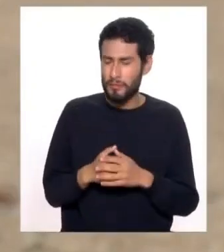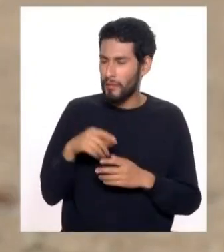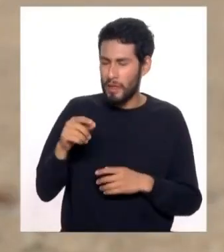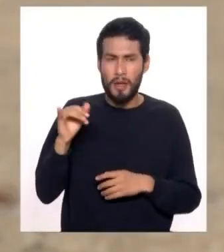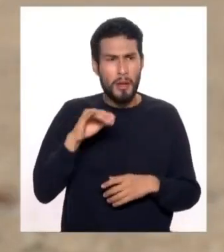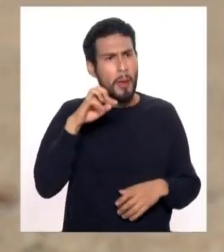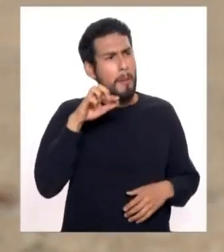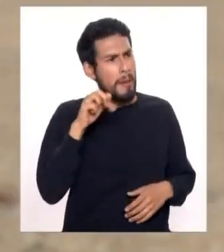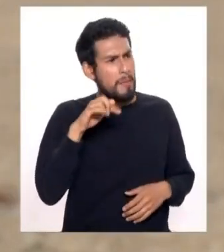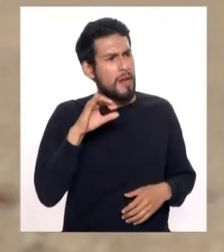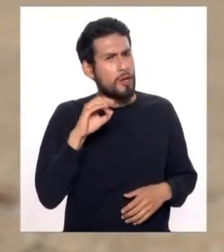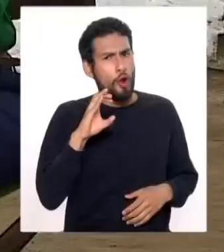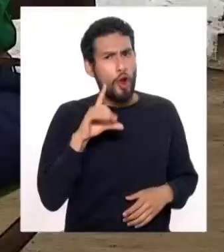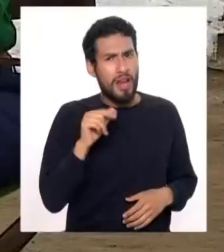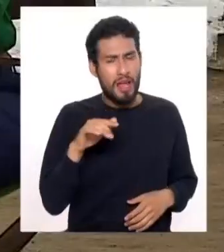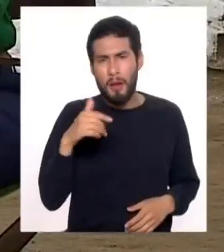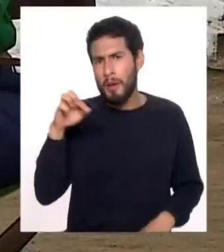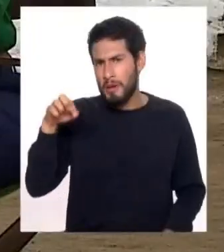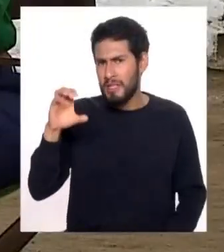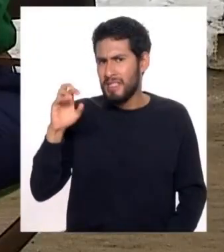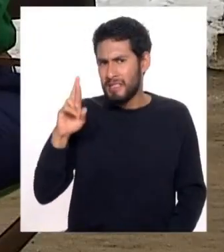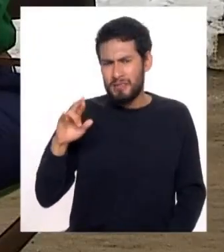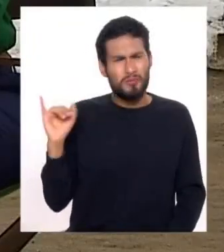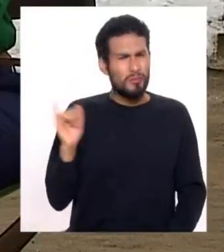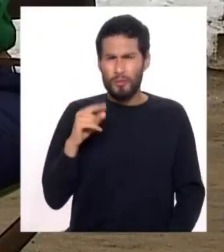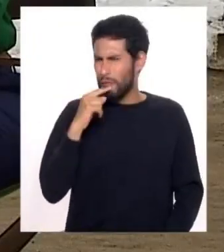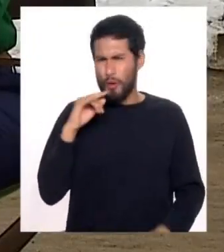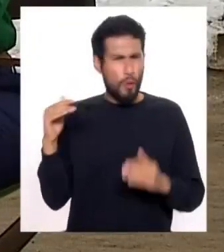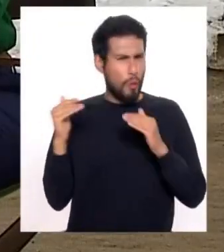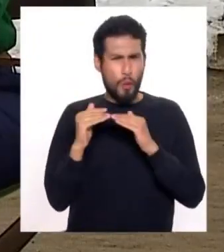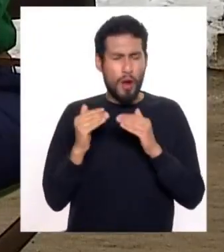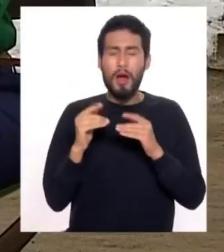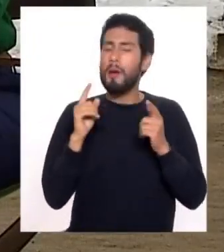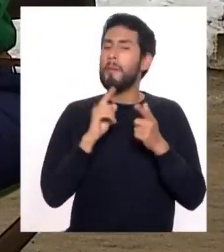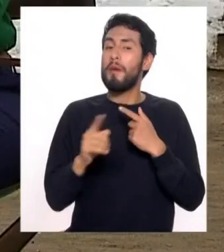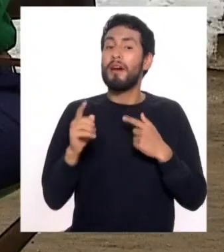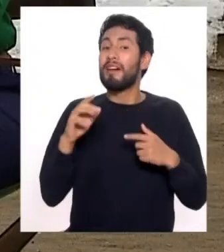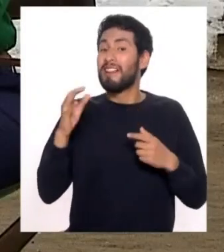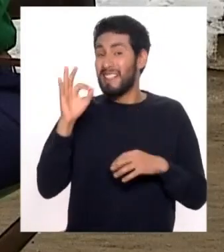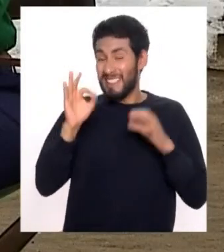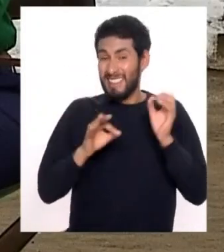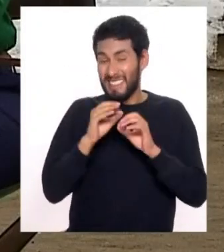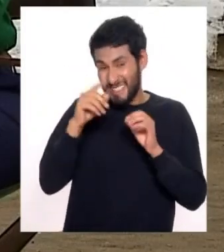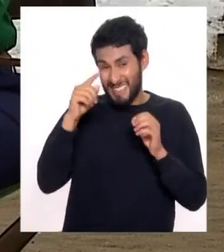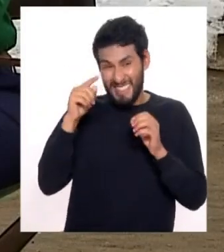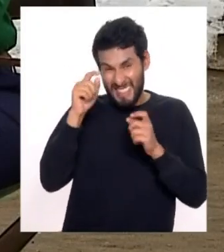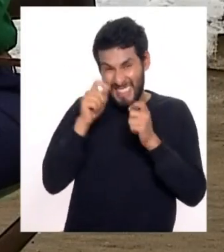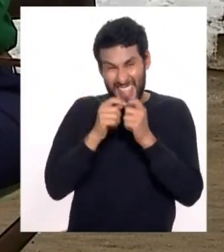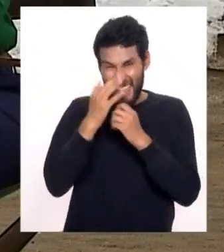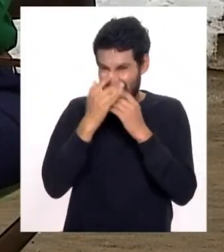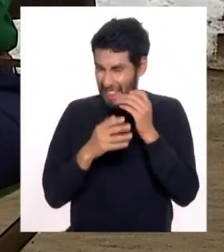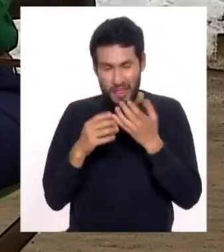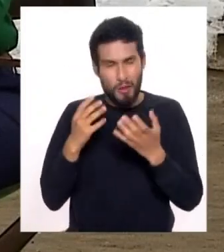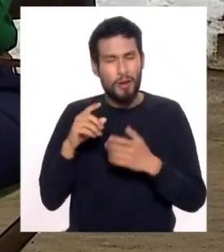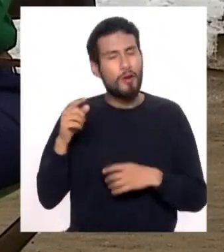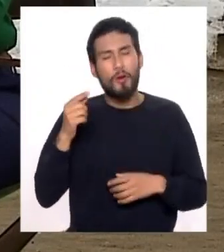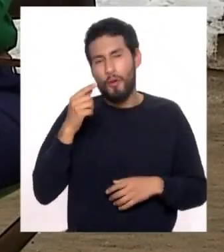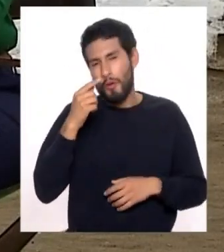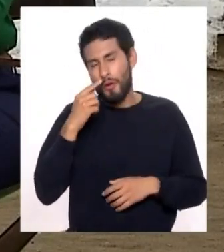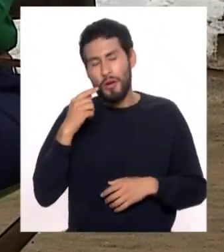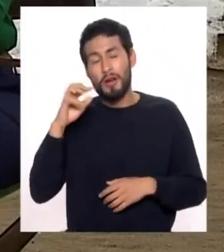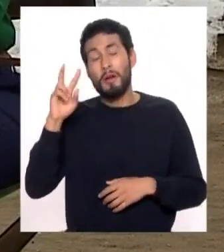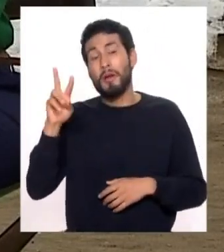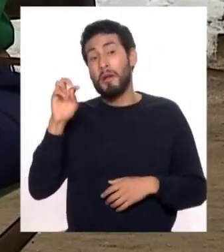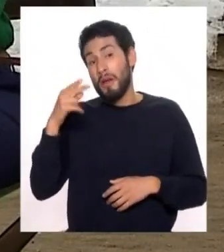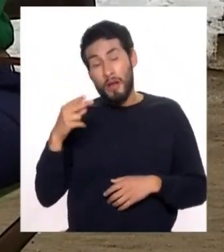Nicolau también. Del PCR también. Exactamente igual que en la mujer. Uh-huh. Lo que pasa es que no existe el screening para decir de sangre o algo que yo tengo BPH